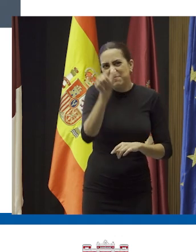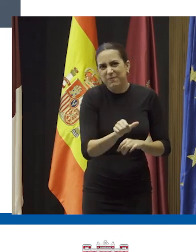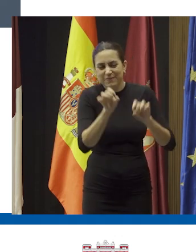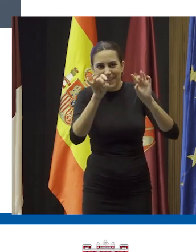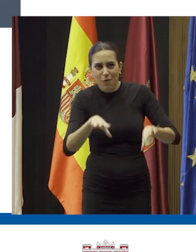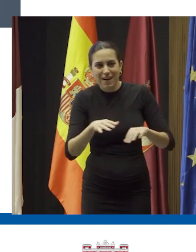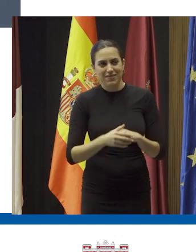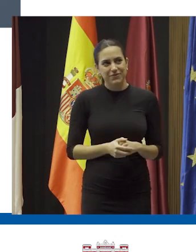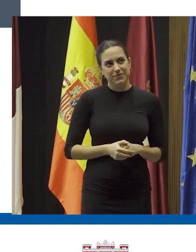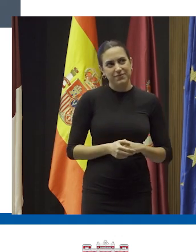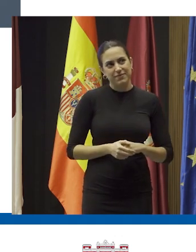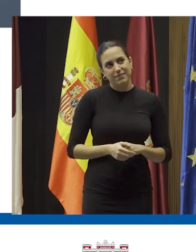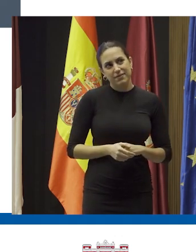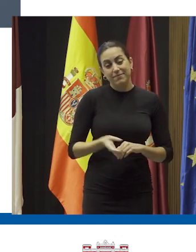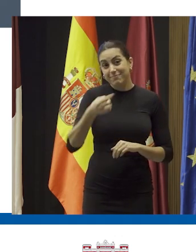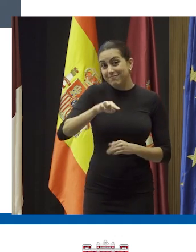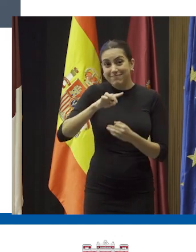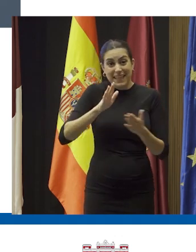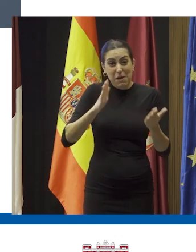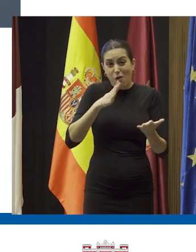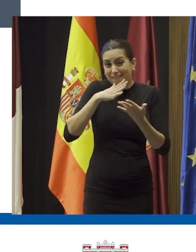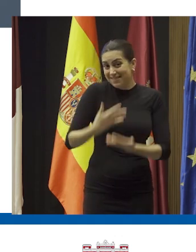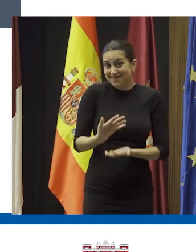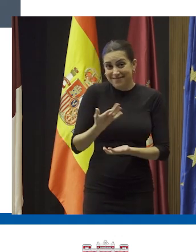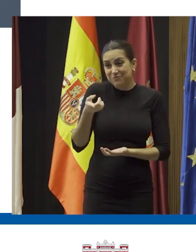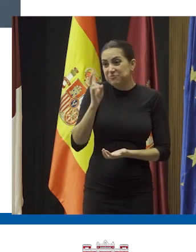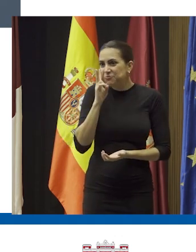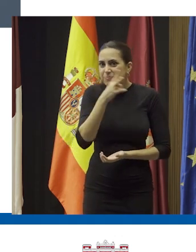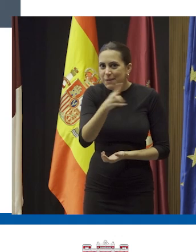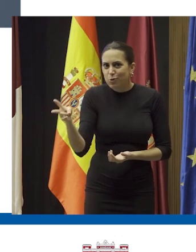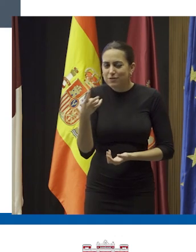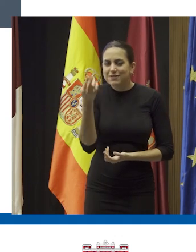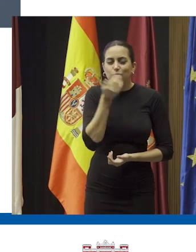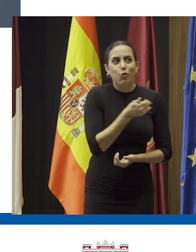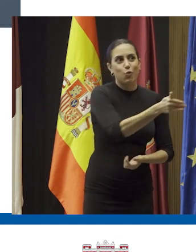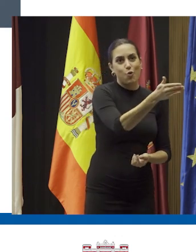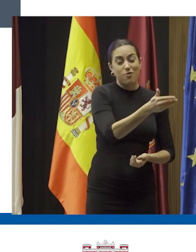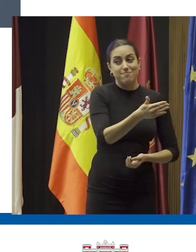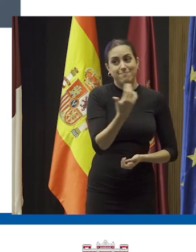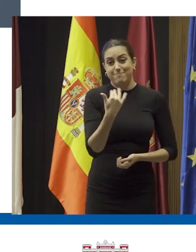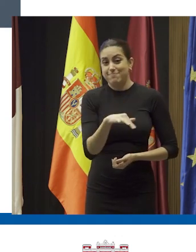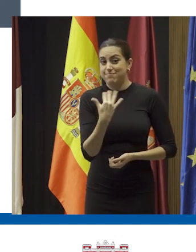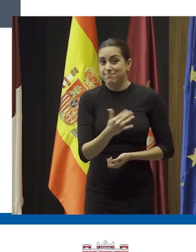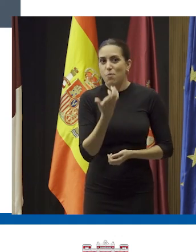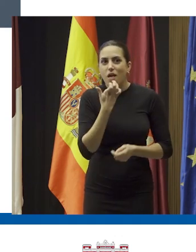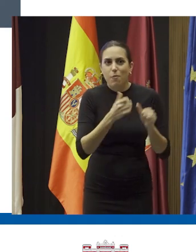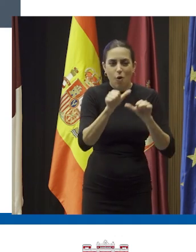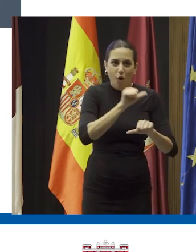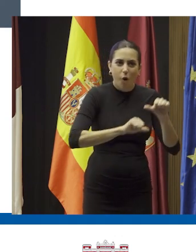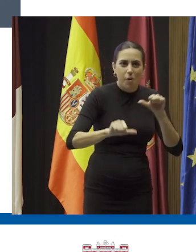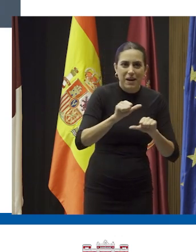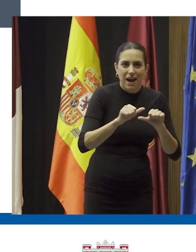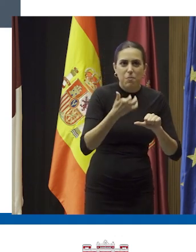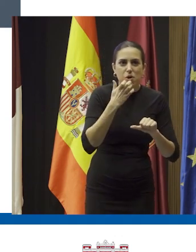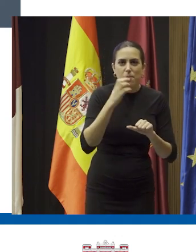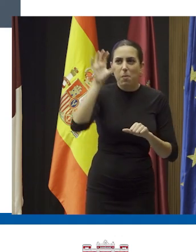es el presente ya lo es, pero en el futuro podrá operarse, incluso es posible operar de un